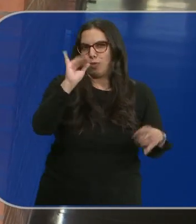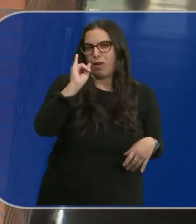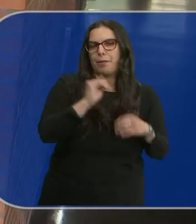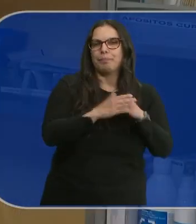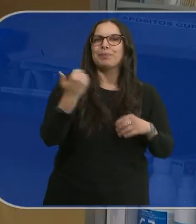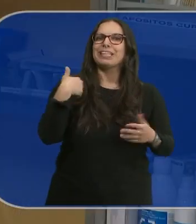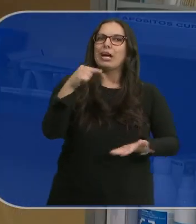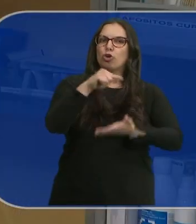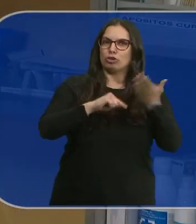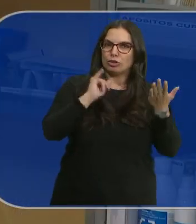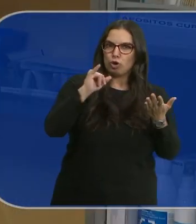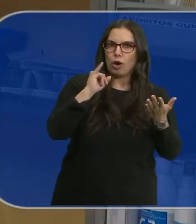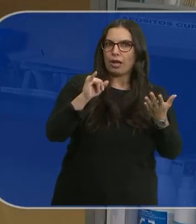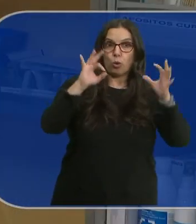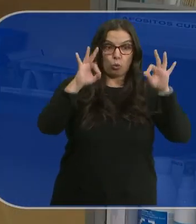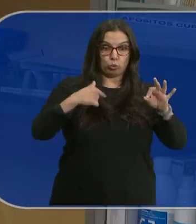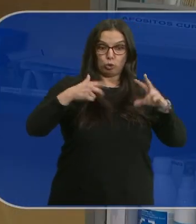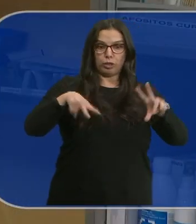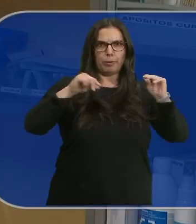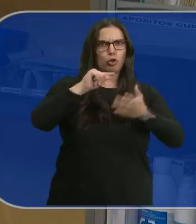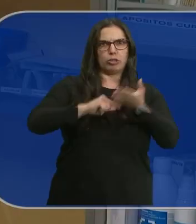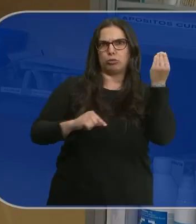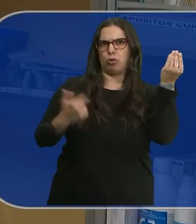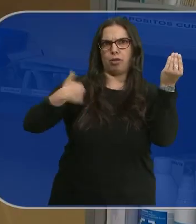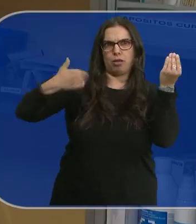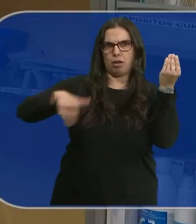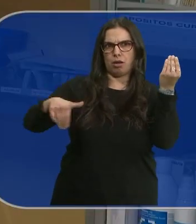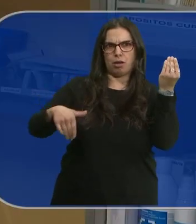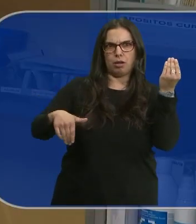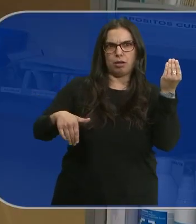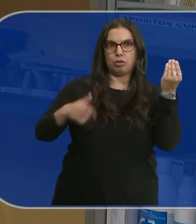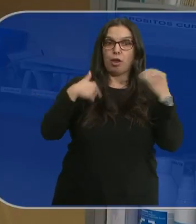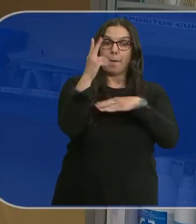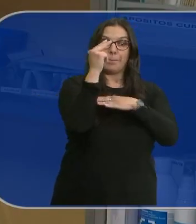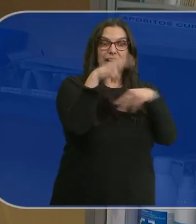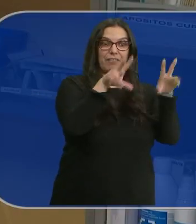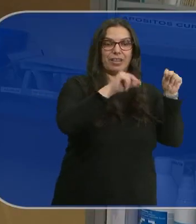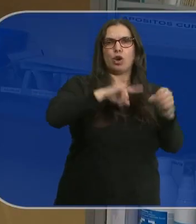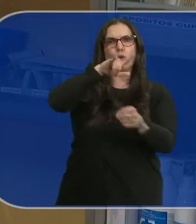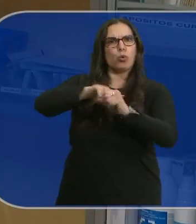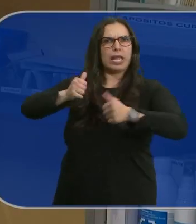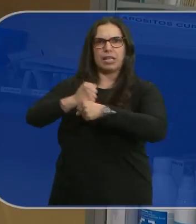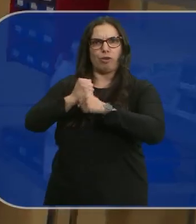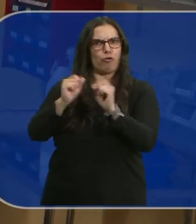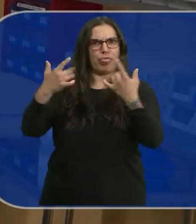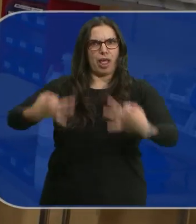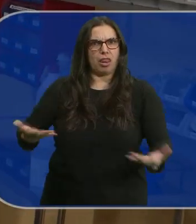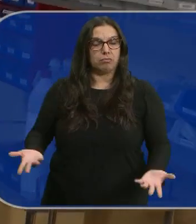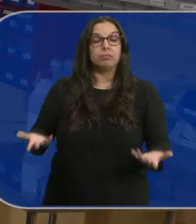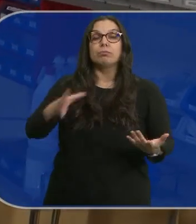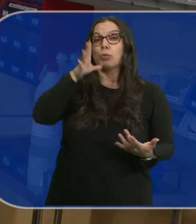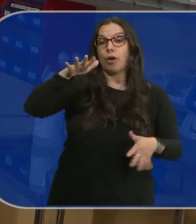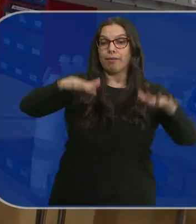había un contrato de trabajo nada más terminar. Nosotros acabábamos un viernes y el lunes ya estábamos trabajando. Porque